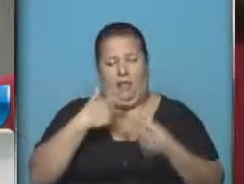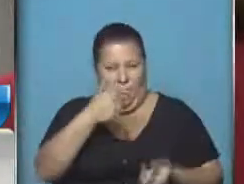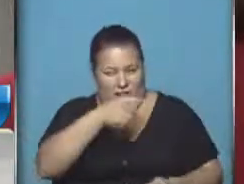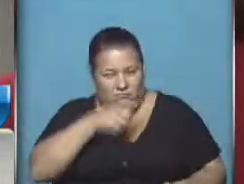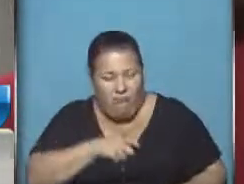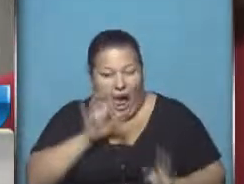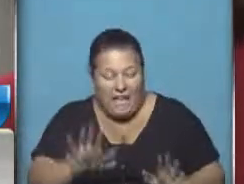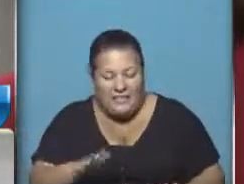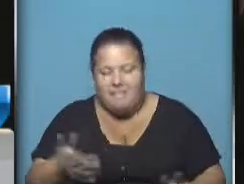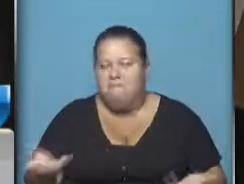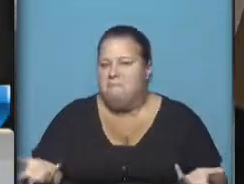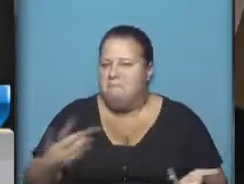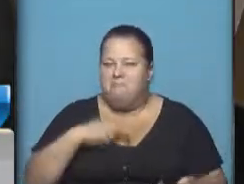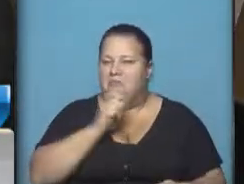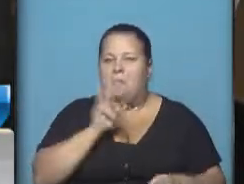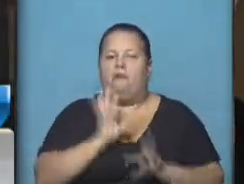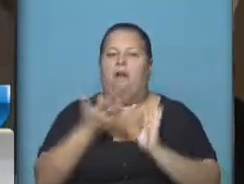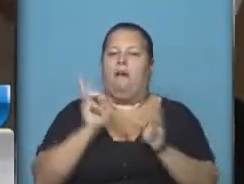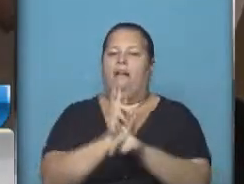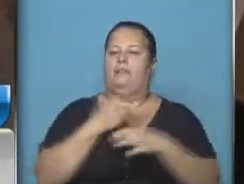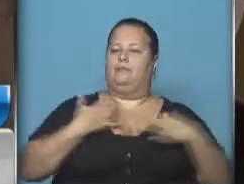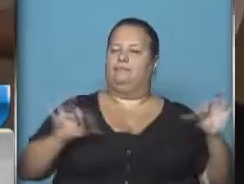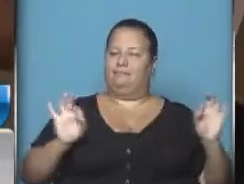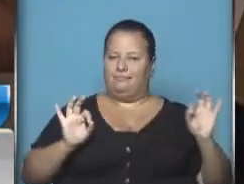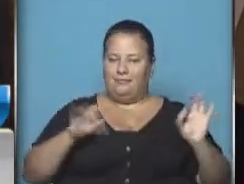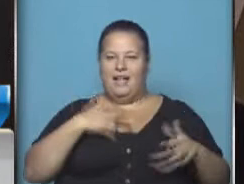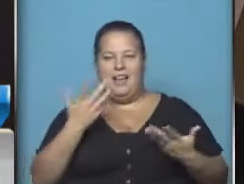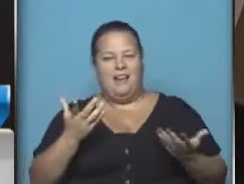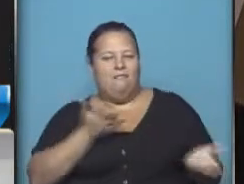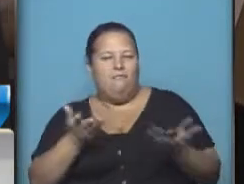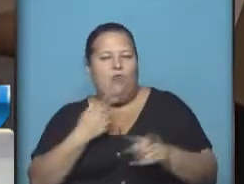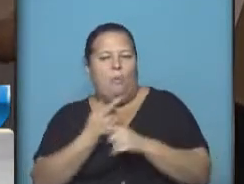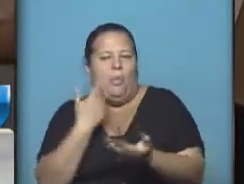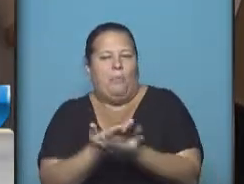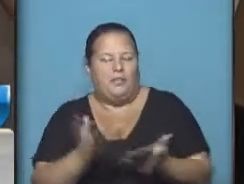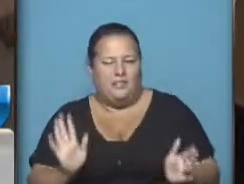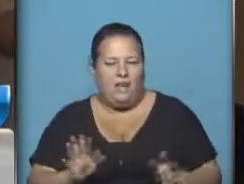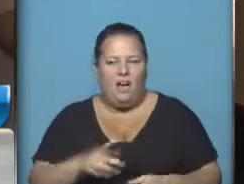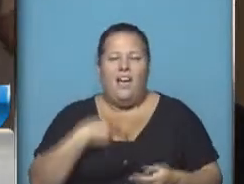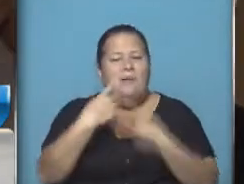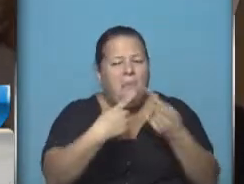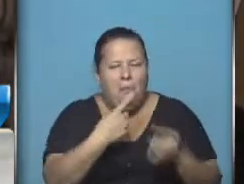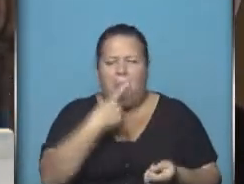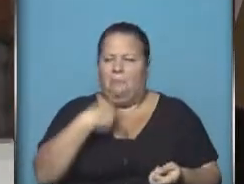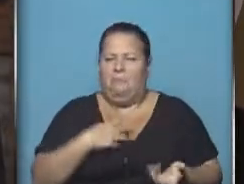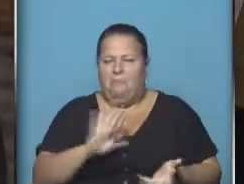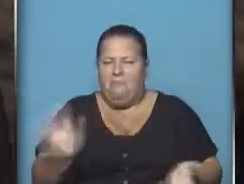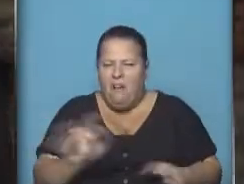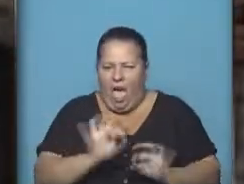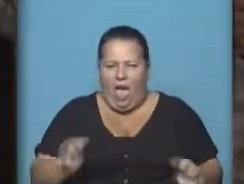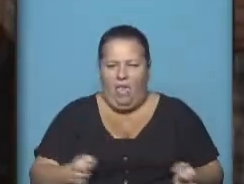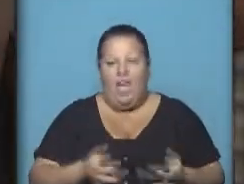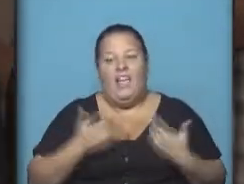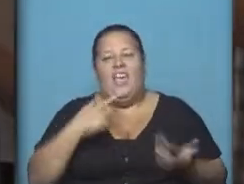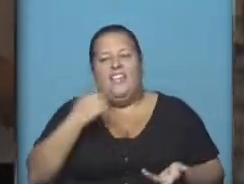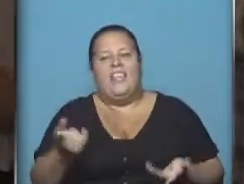respuestas hayan sido en un contexto de protección, donde también había poco margen para presentar. No respondió ninguna pregunta técnica que se le hizo,